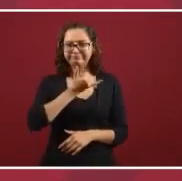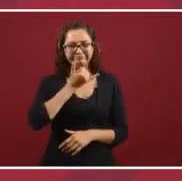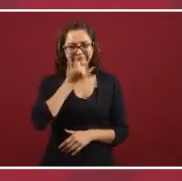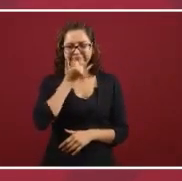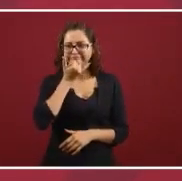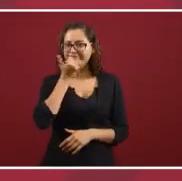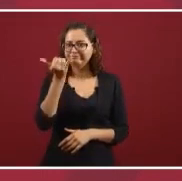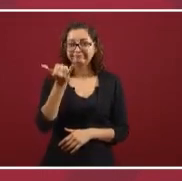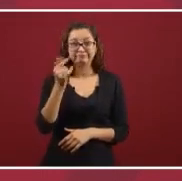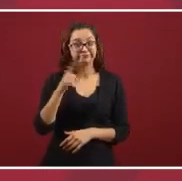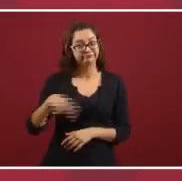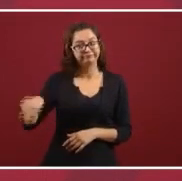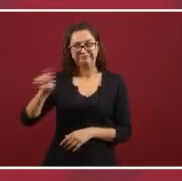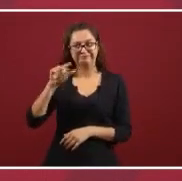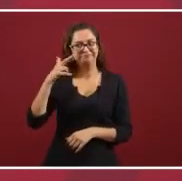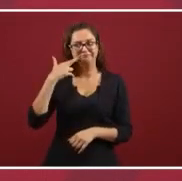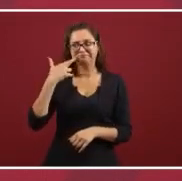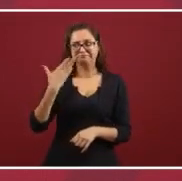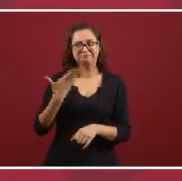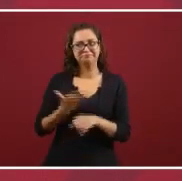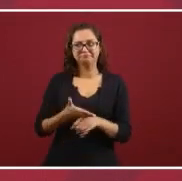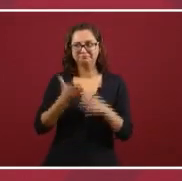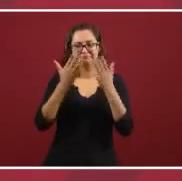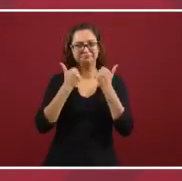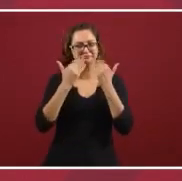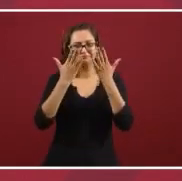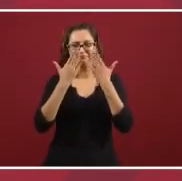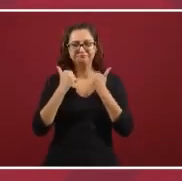es muy irresponsable.